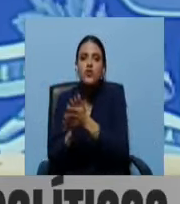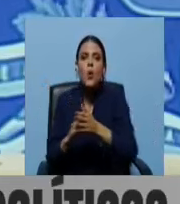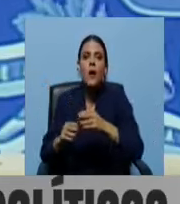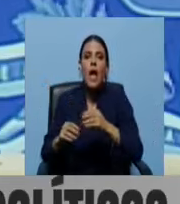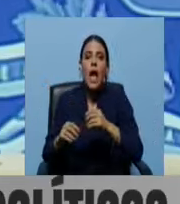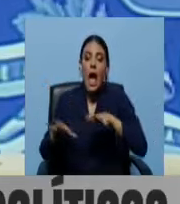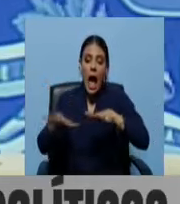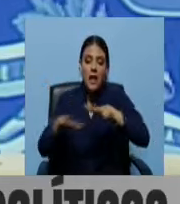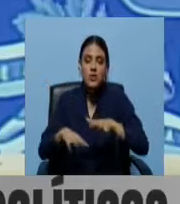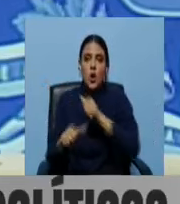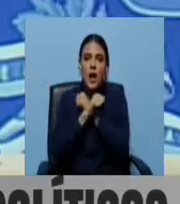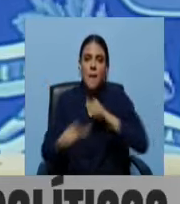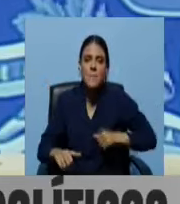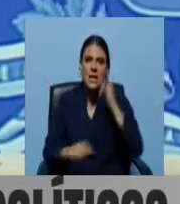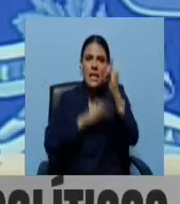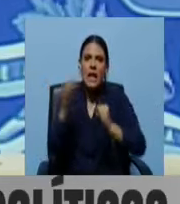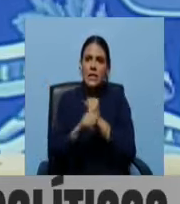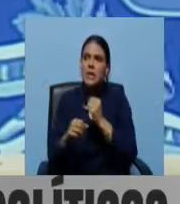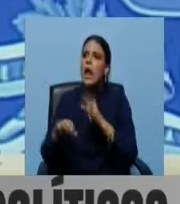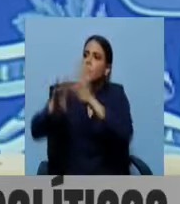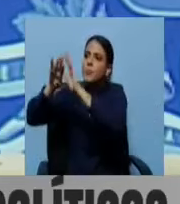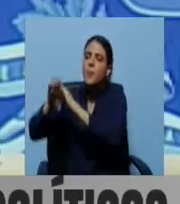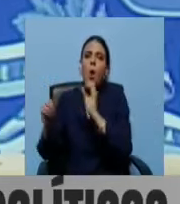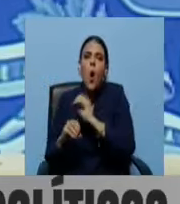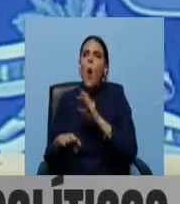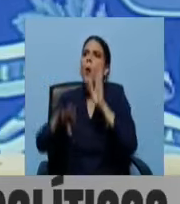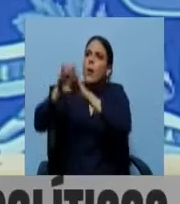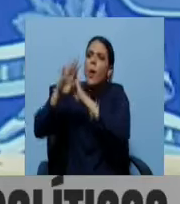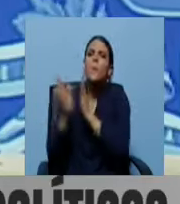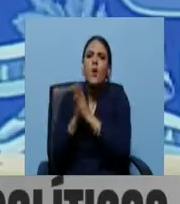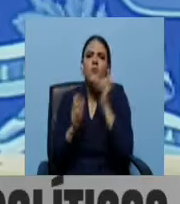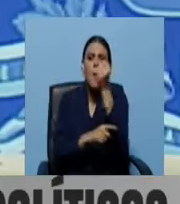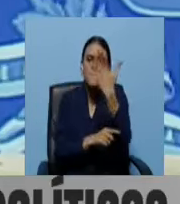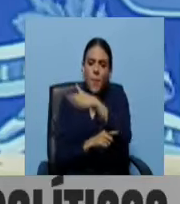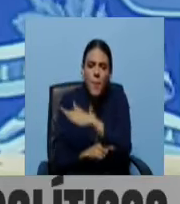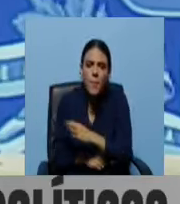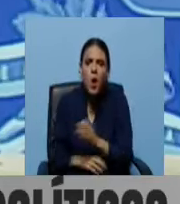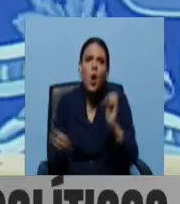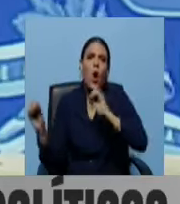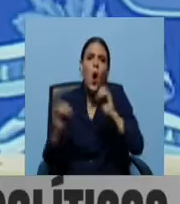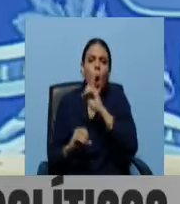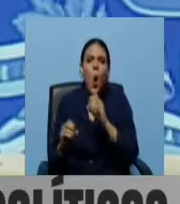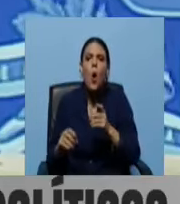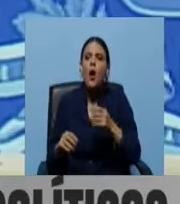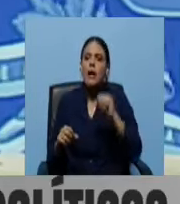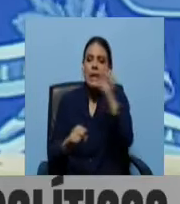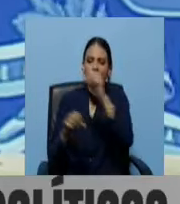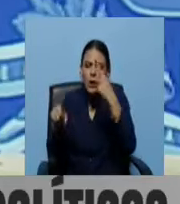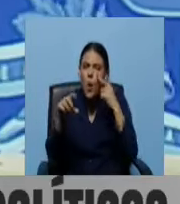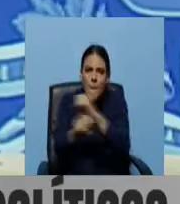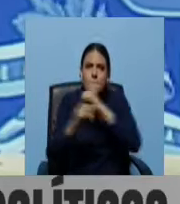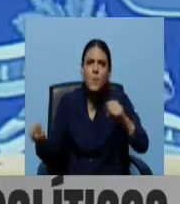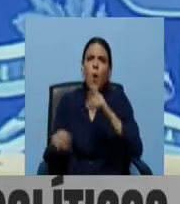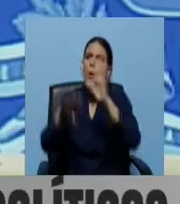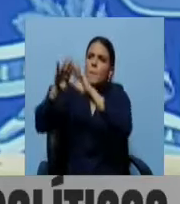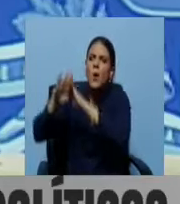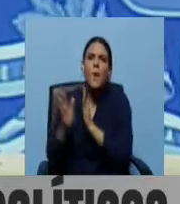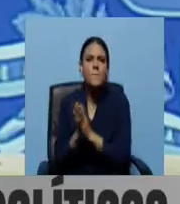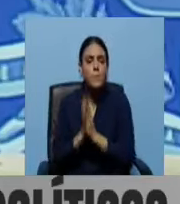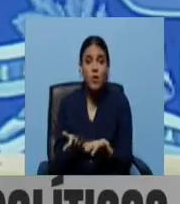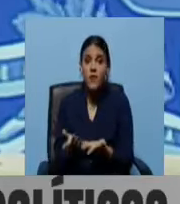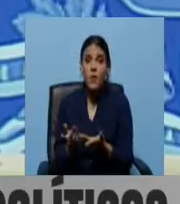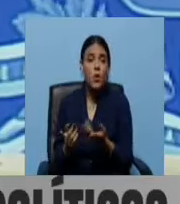militares extranjeras o promover homicidios o promover carros bomba. Es